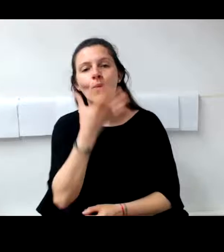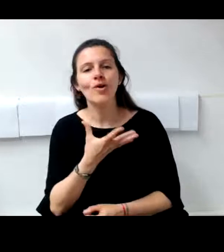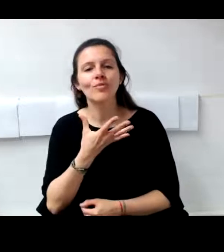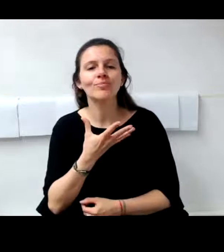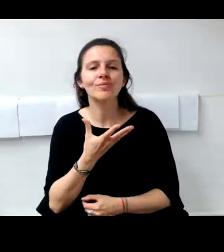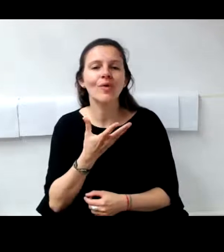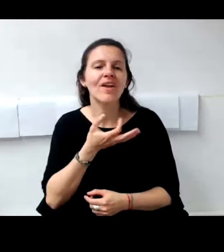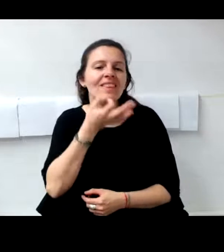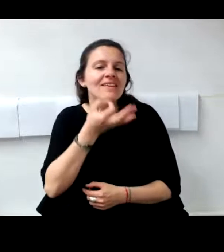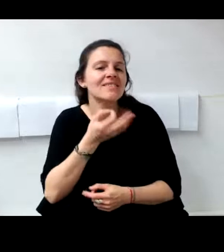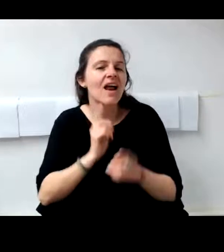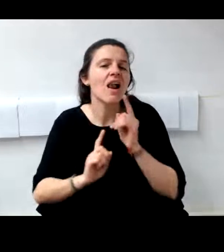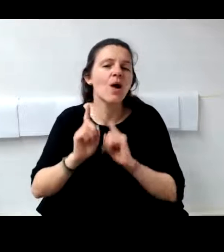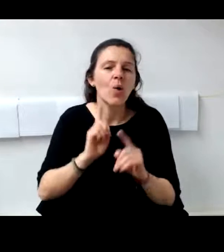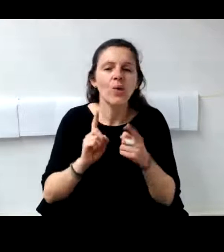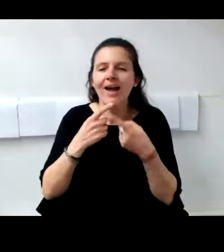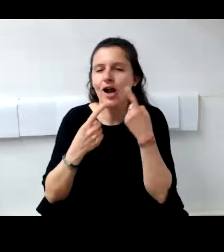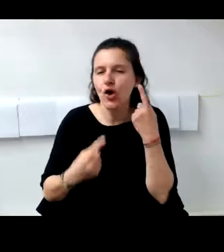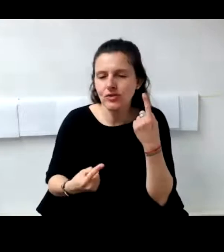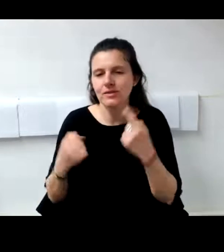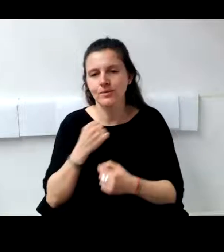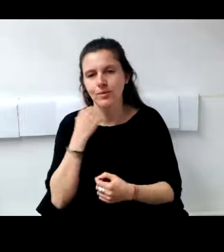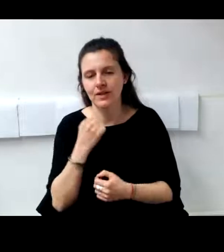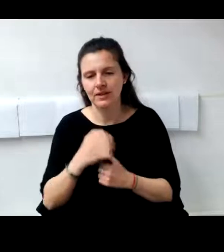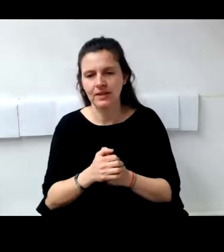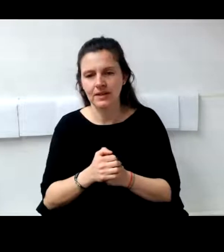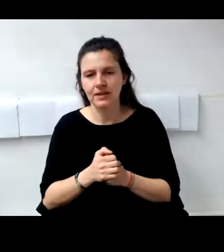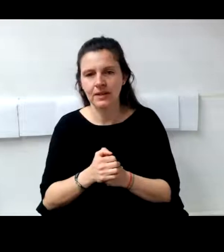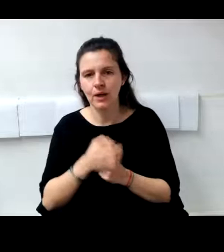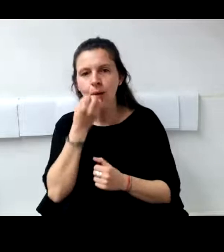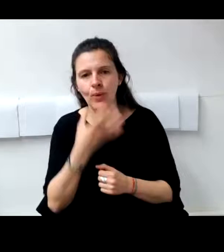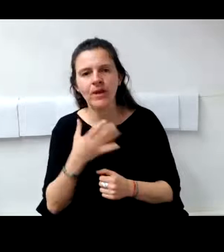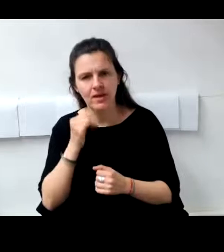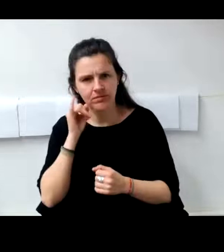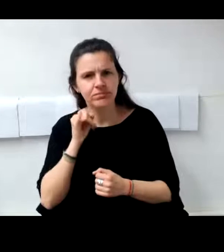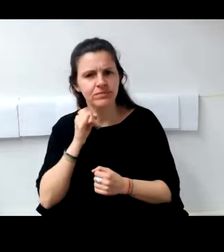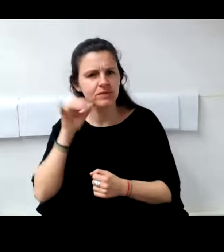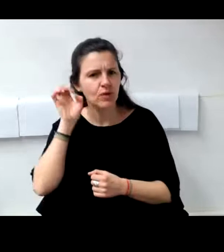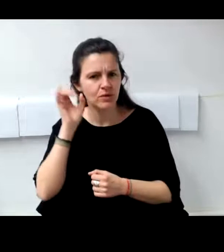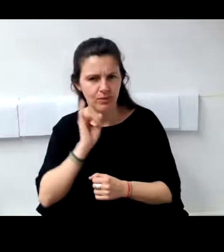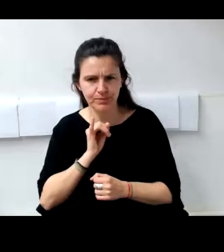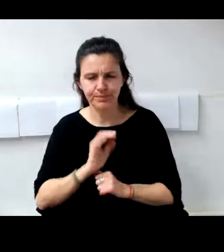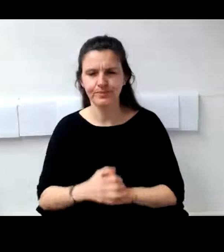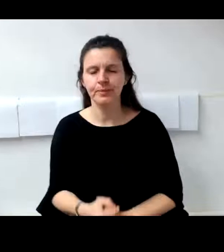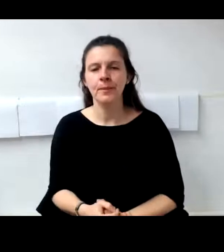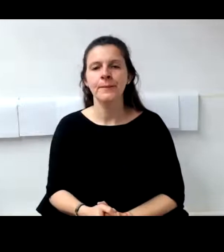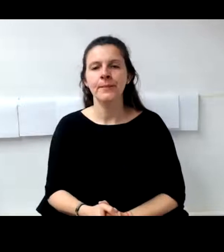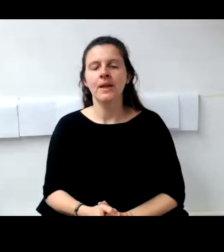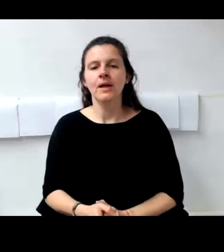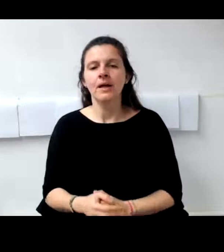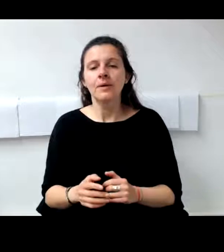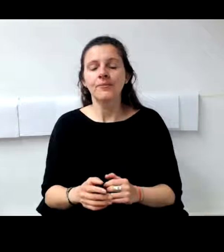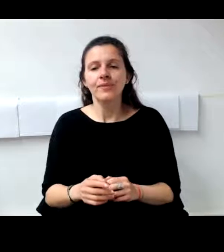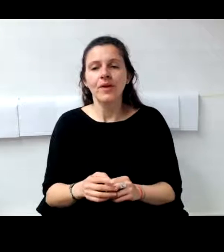recomendaciones antes de... Hola, buen día. Oscarín Esquivel, ¿se escucha bien? Bárbaro, muchas gracias.